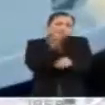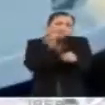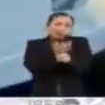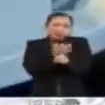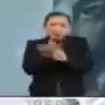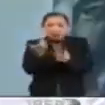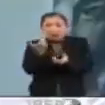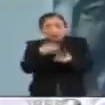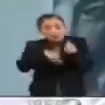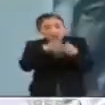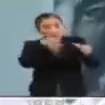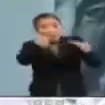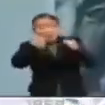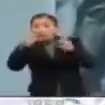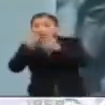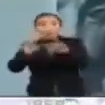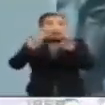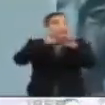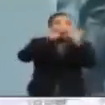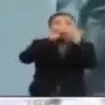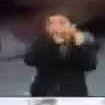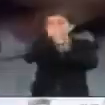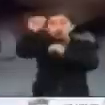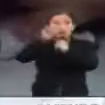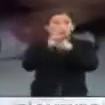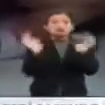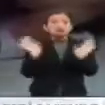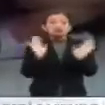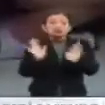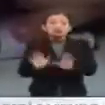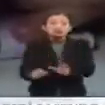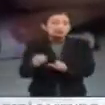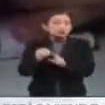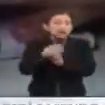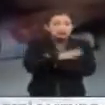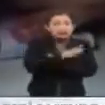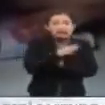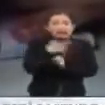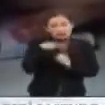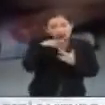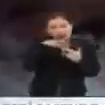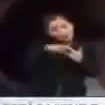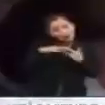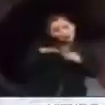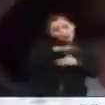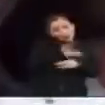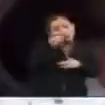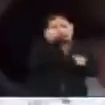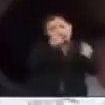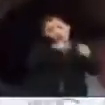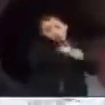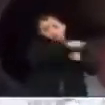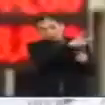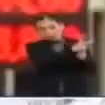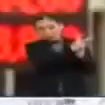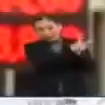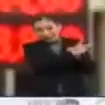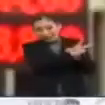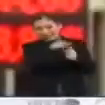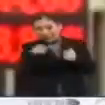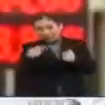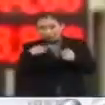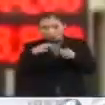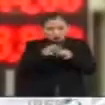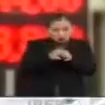tamaño económico, para determinar la dinámica del conjunto de la región, sí es importante para algunas economías medianas